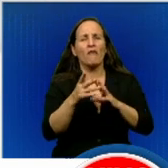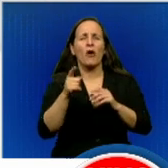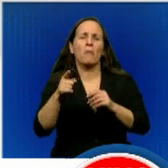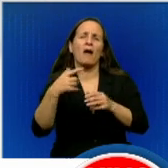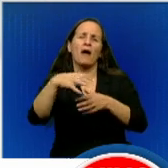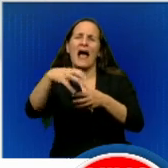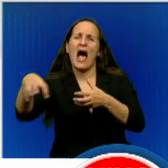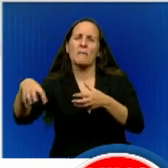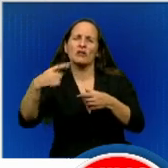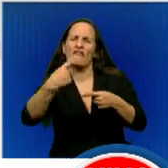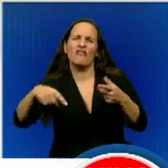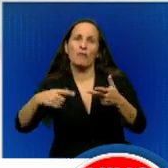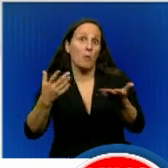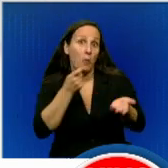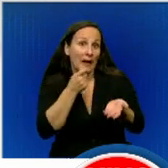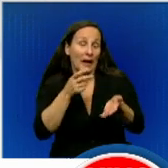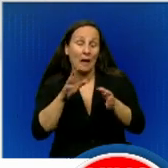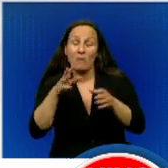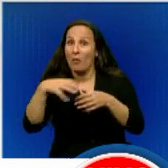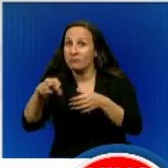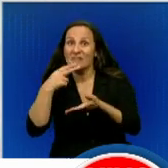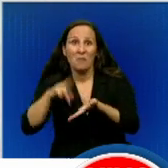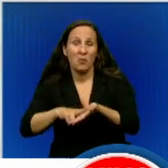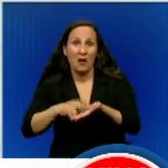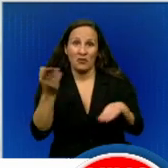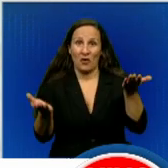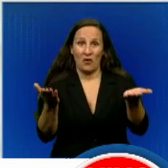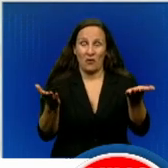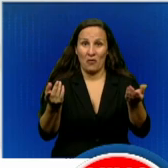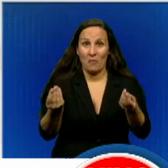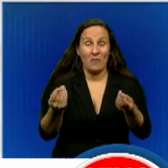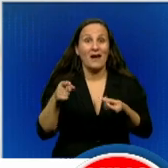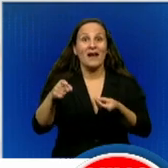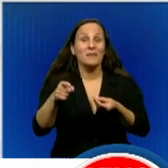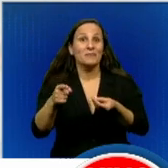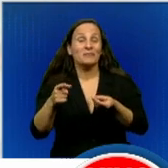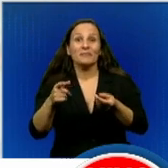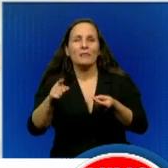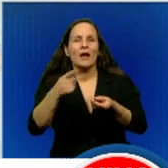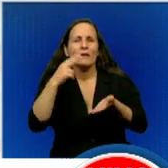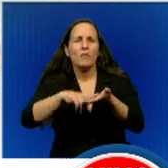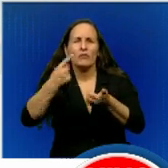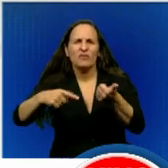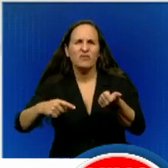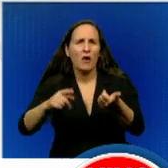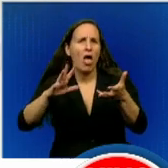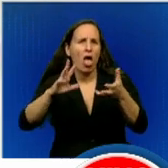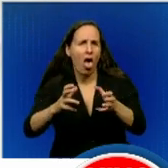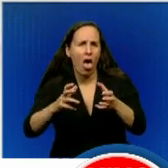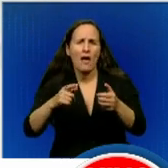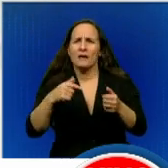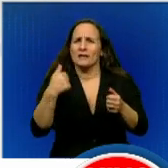como por ejemplo el tributario cuando el deterioro del sistema tributario como el argentino es